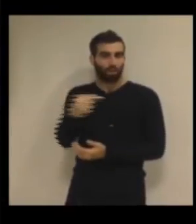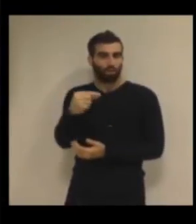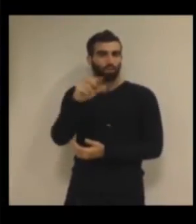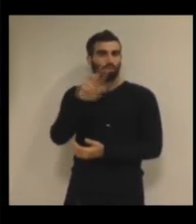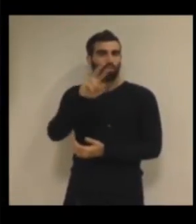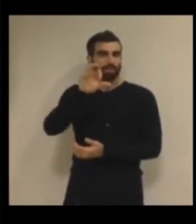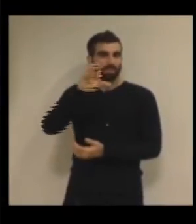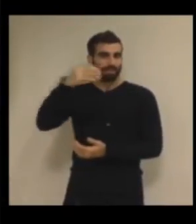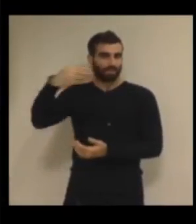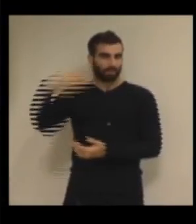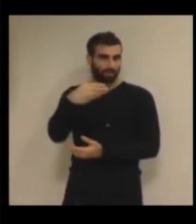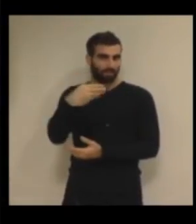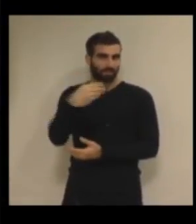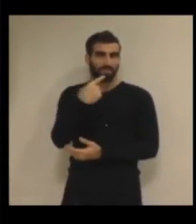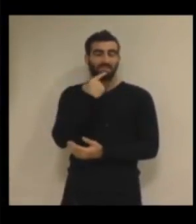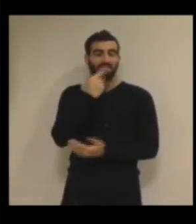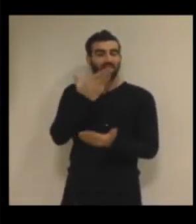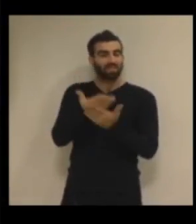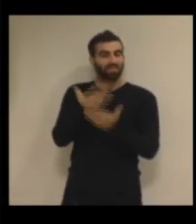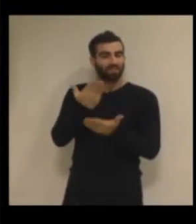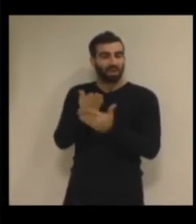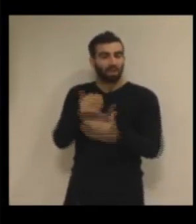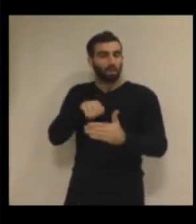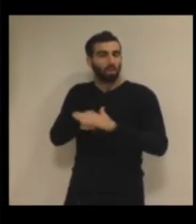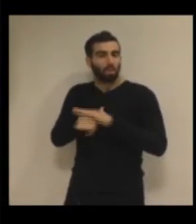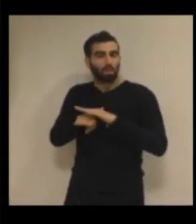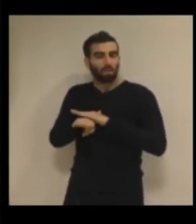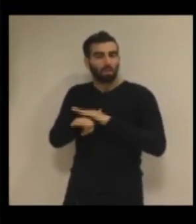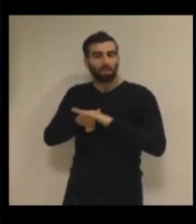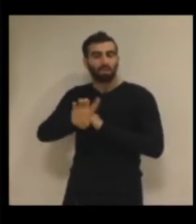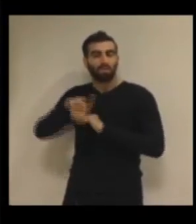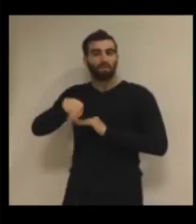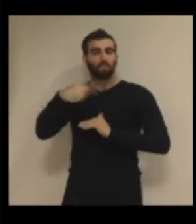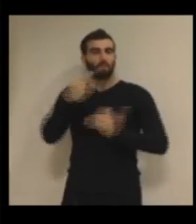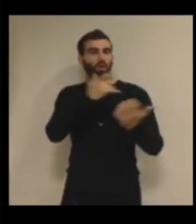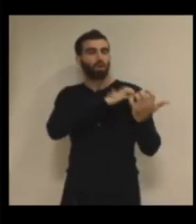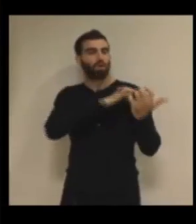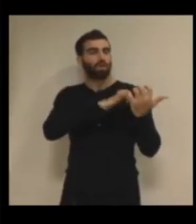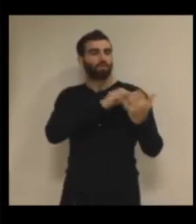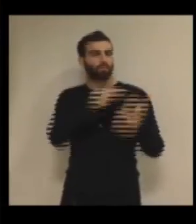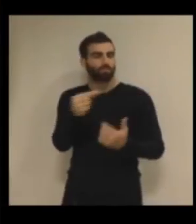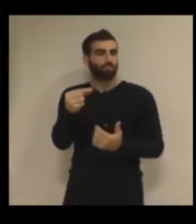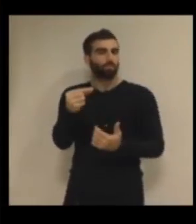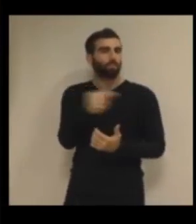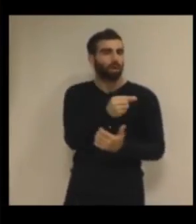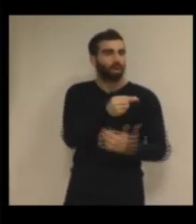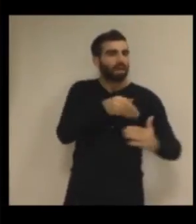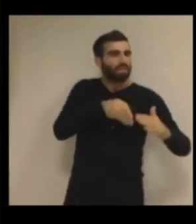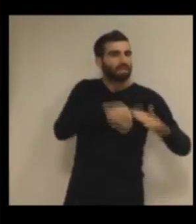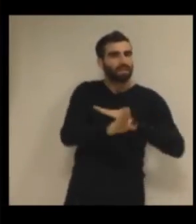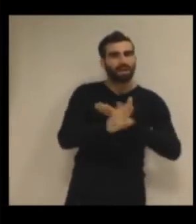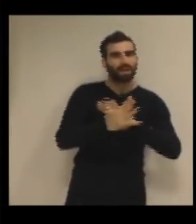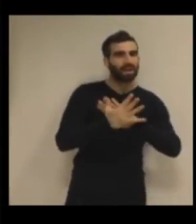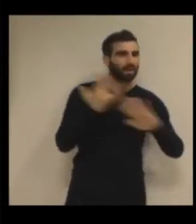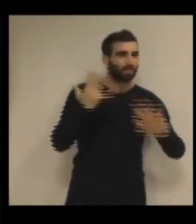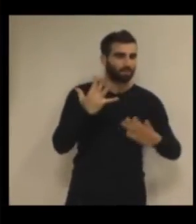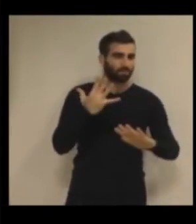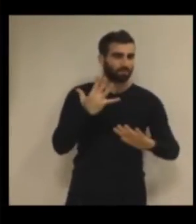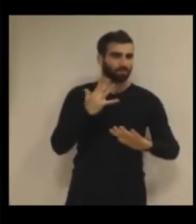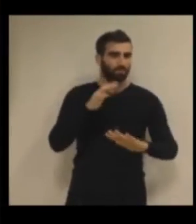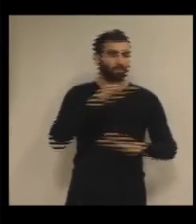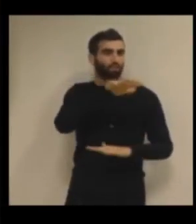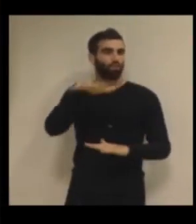digamos, llevar sus certificados digitales, introducirlo en un ordenador, acceder desde ahí rápidamente al